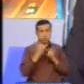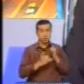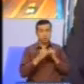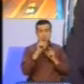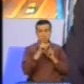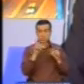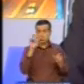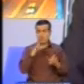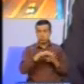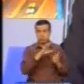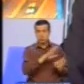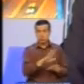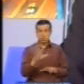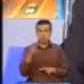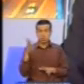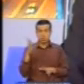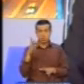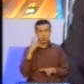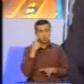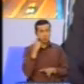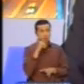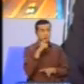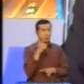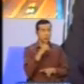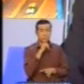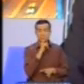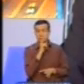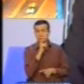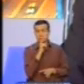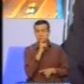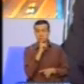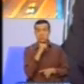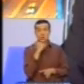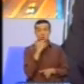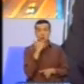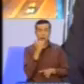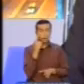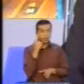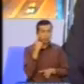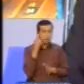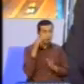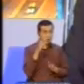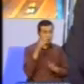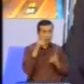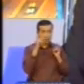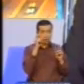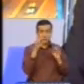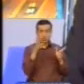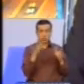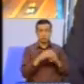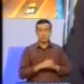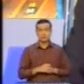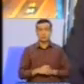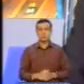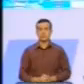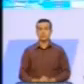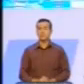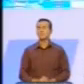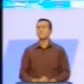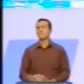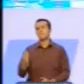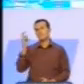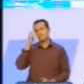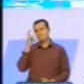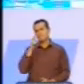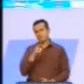consulta popular y que nadie se atreve a tomar el toro por los cuernos. Bien, yo creo que